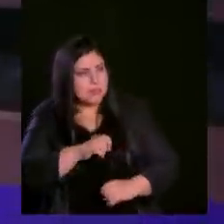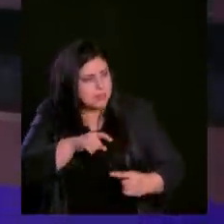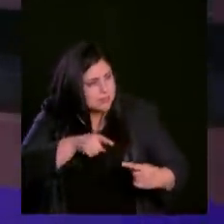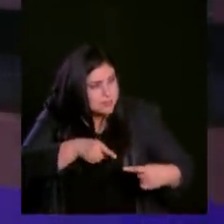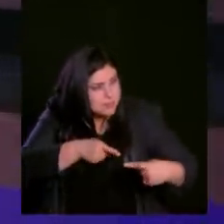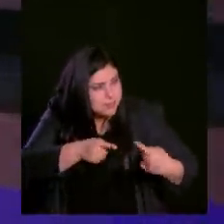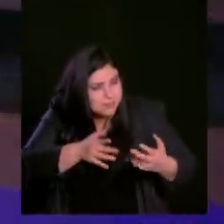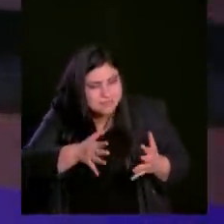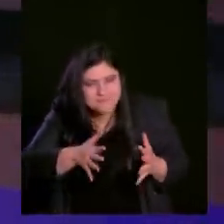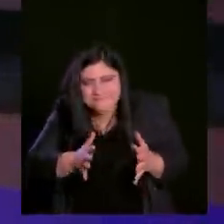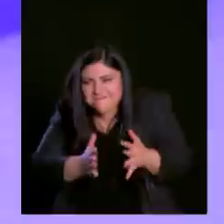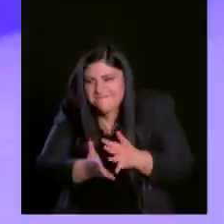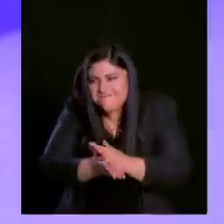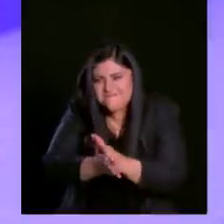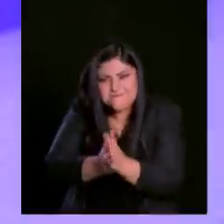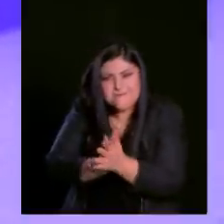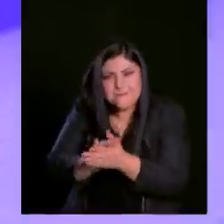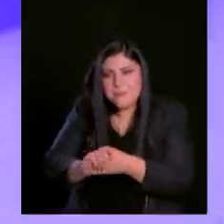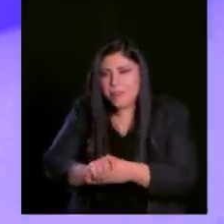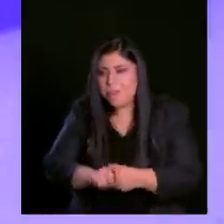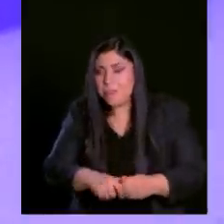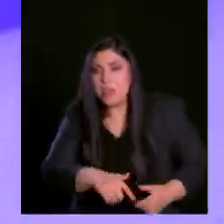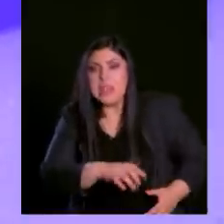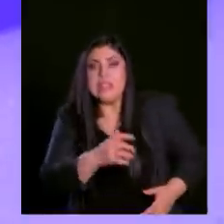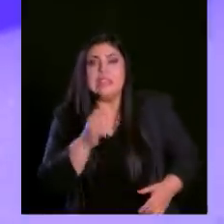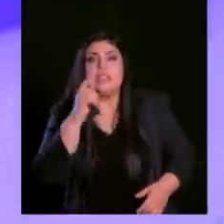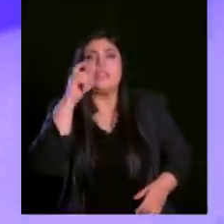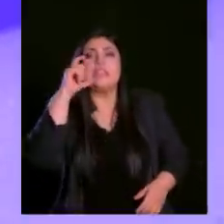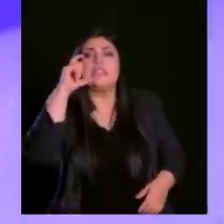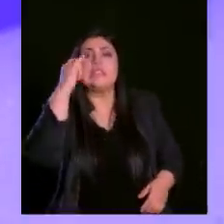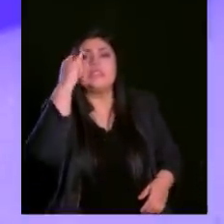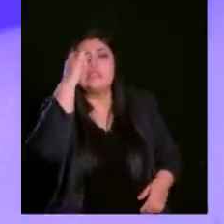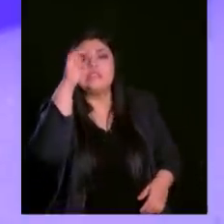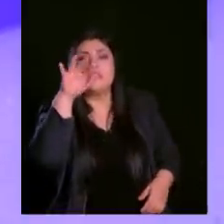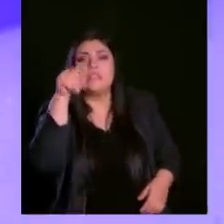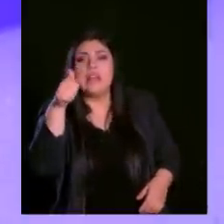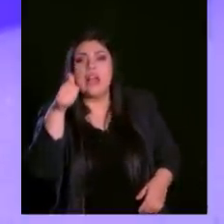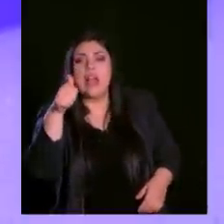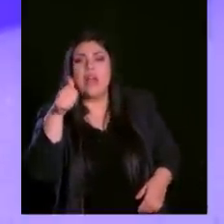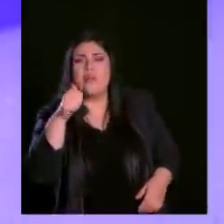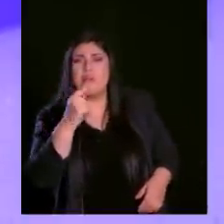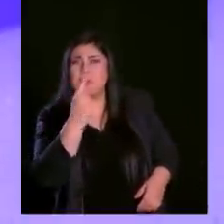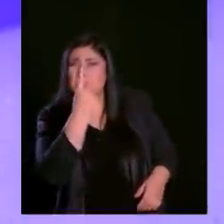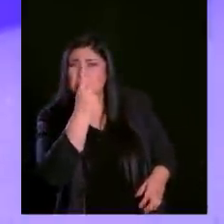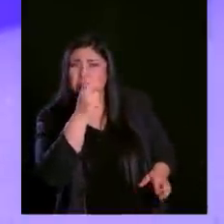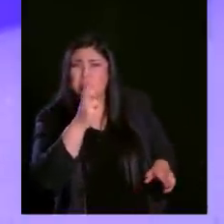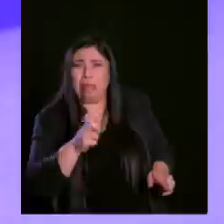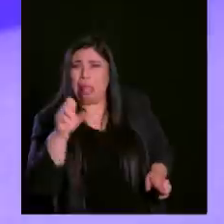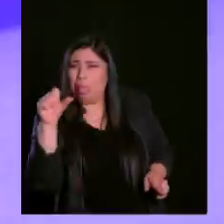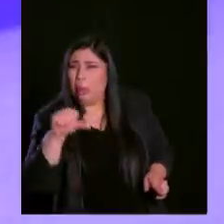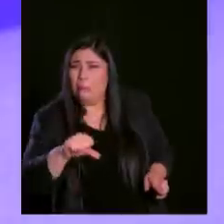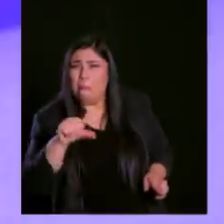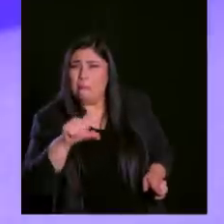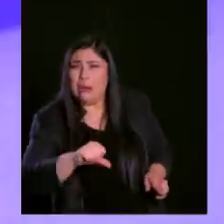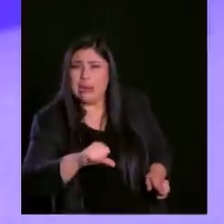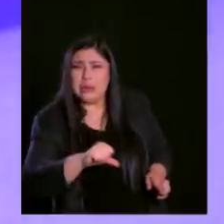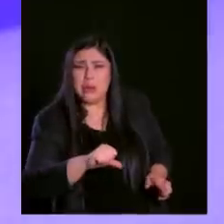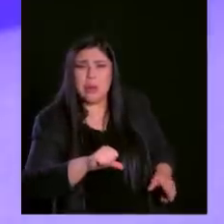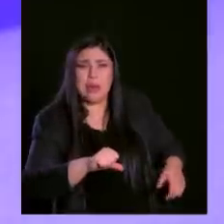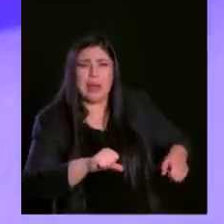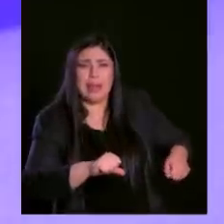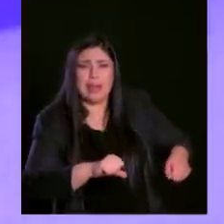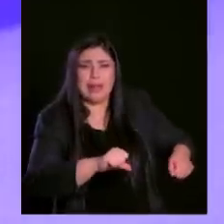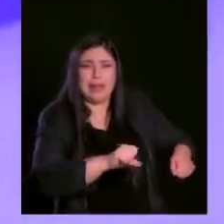habrá vida aquí a la par mía así de iguales Solo que él sin barba porque no le